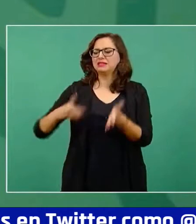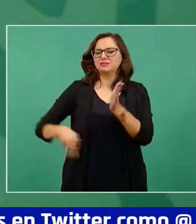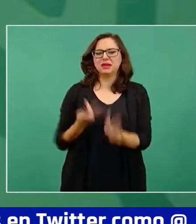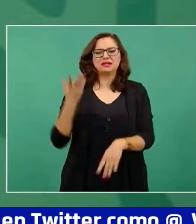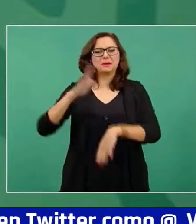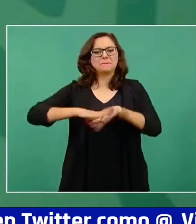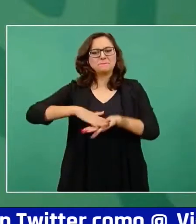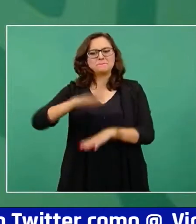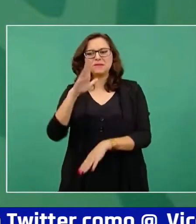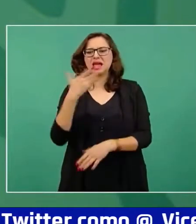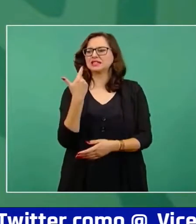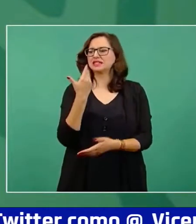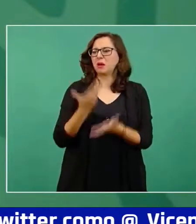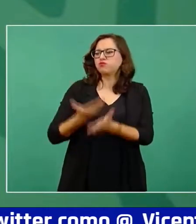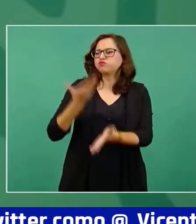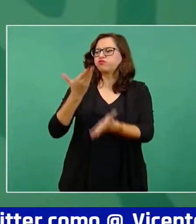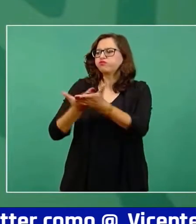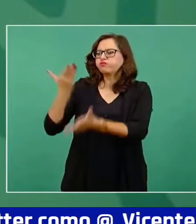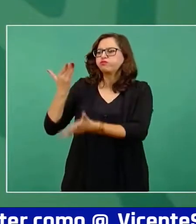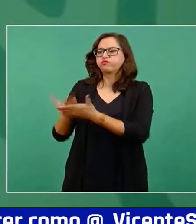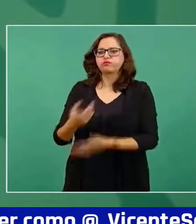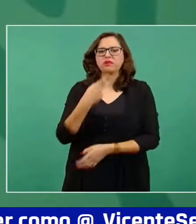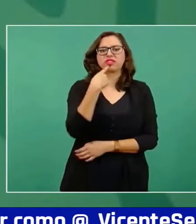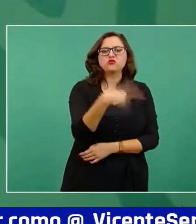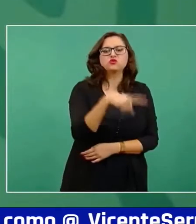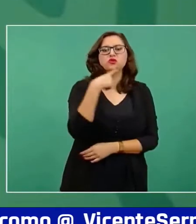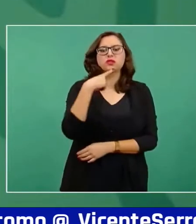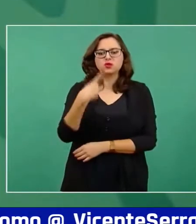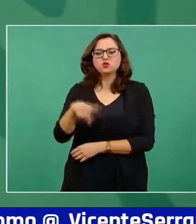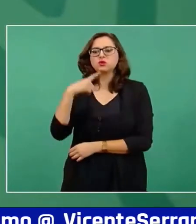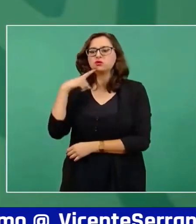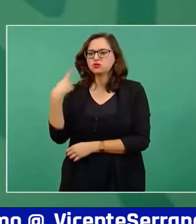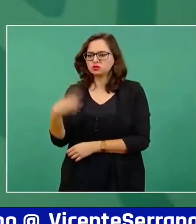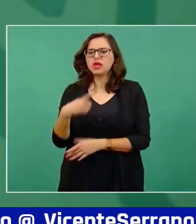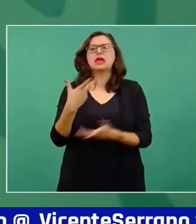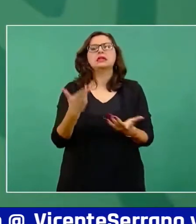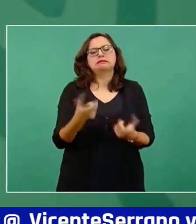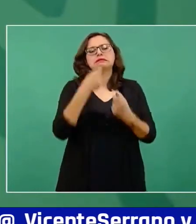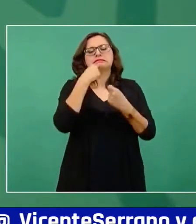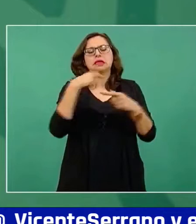de todos los gobiernos. Antes